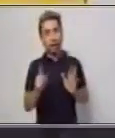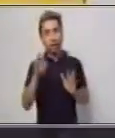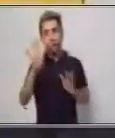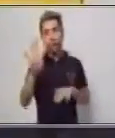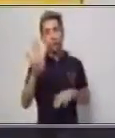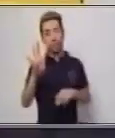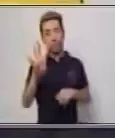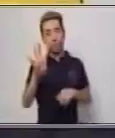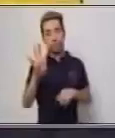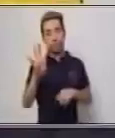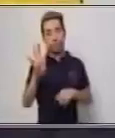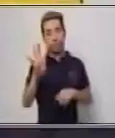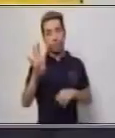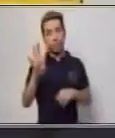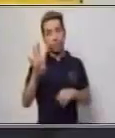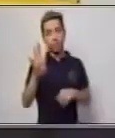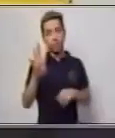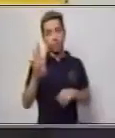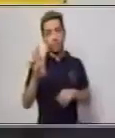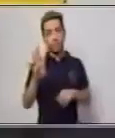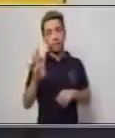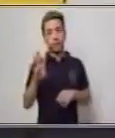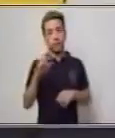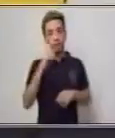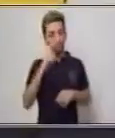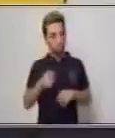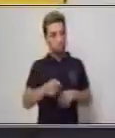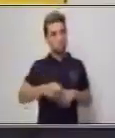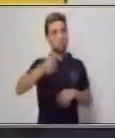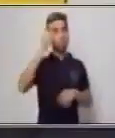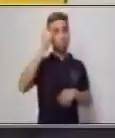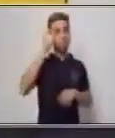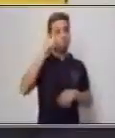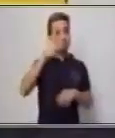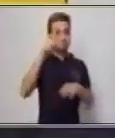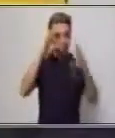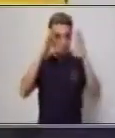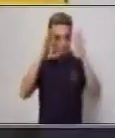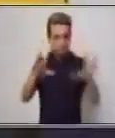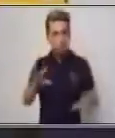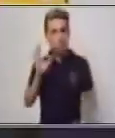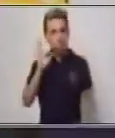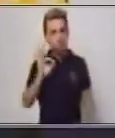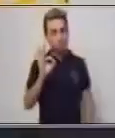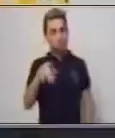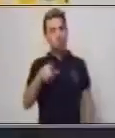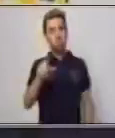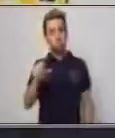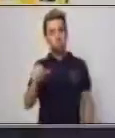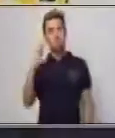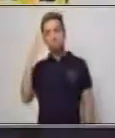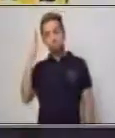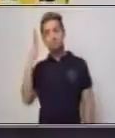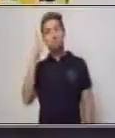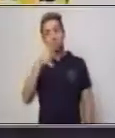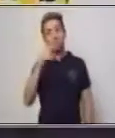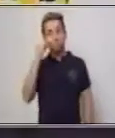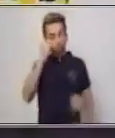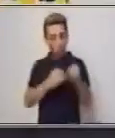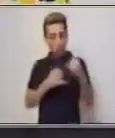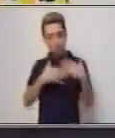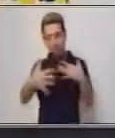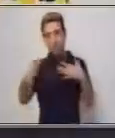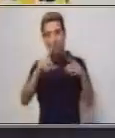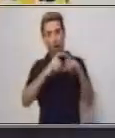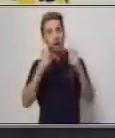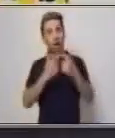4. Quiero darte unos 100 puntos. Veo que me estás prestando mucha atención. Y eso es importante para que la clase al final se desarrolle